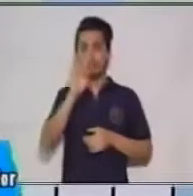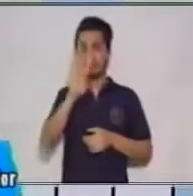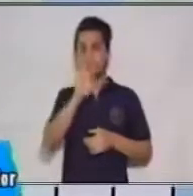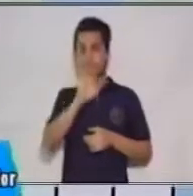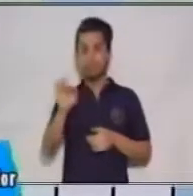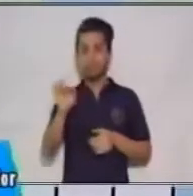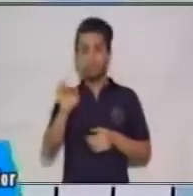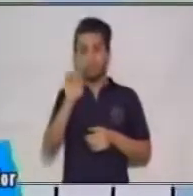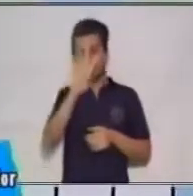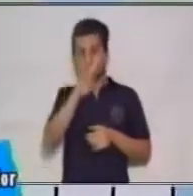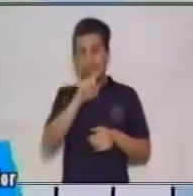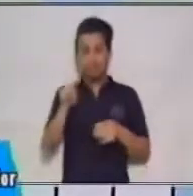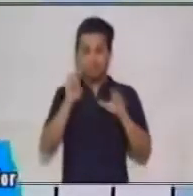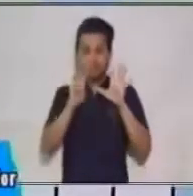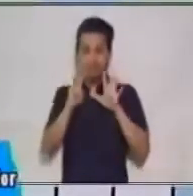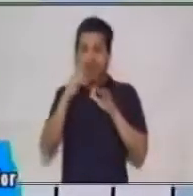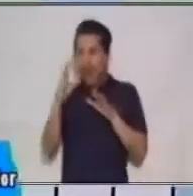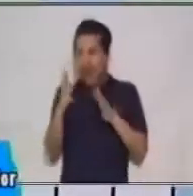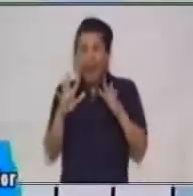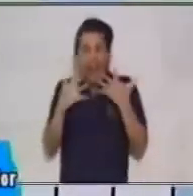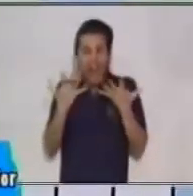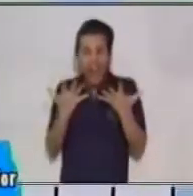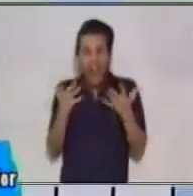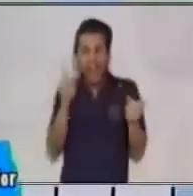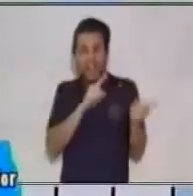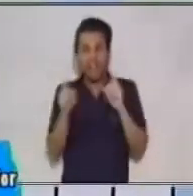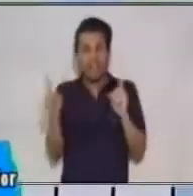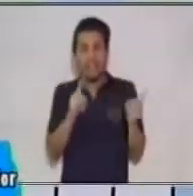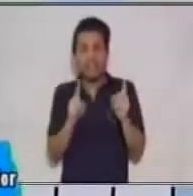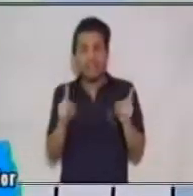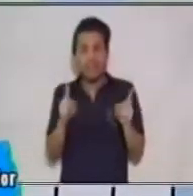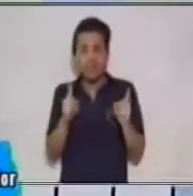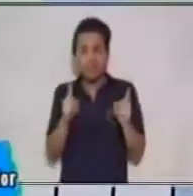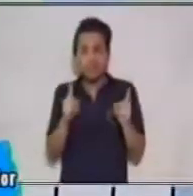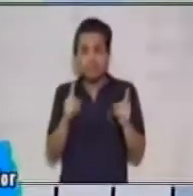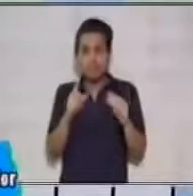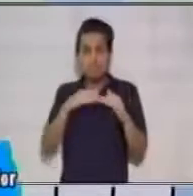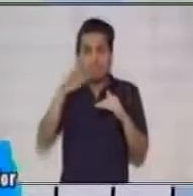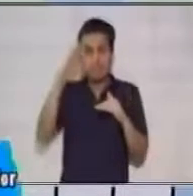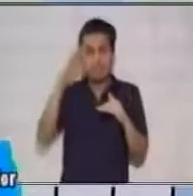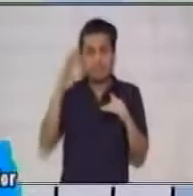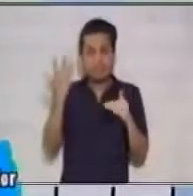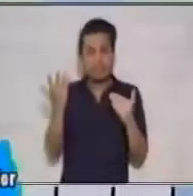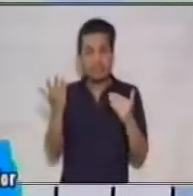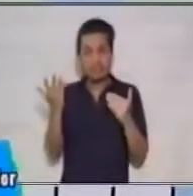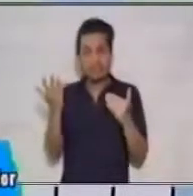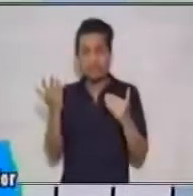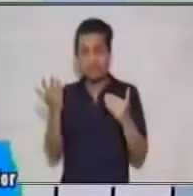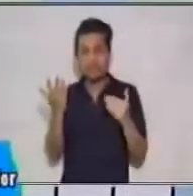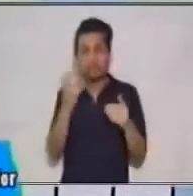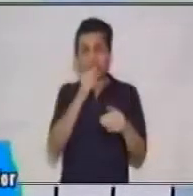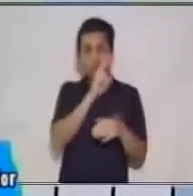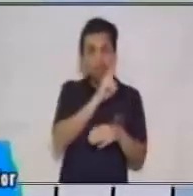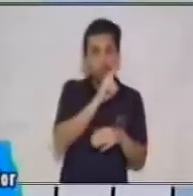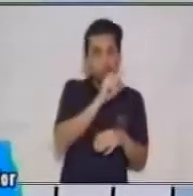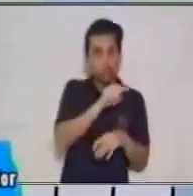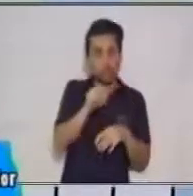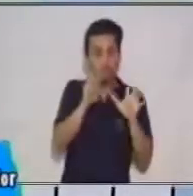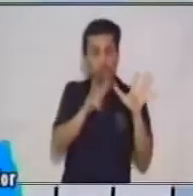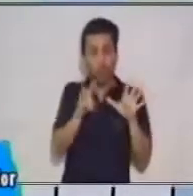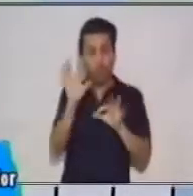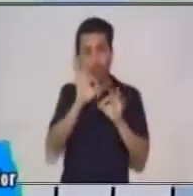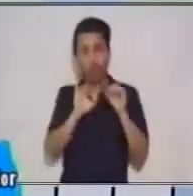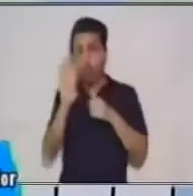4. Les pregunto, ¿qué fracción de estas dos es la más grande? ¿Dos octavos o